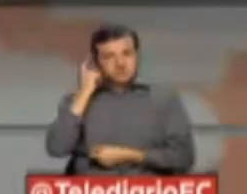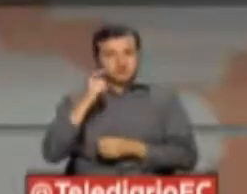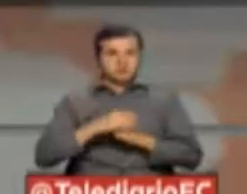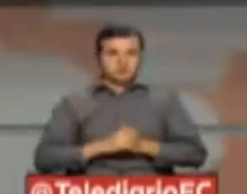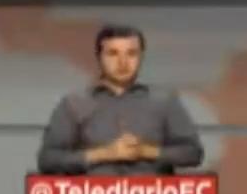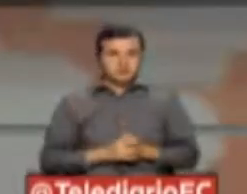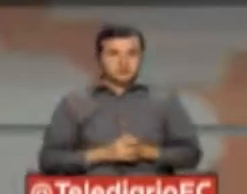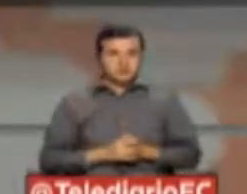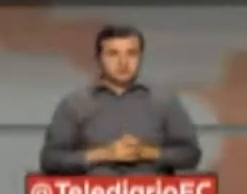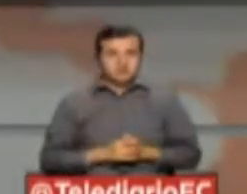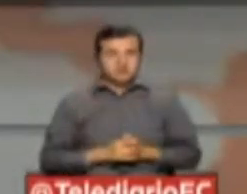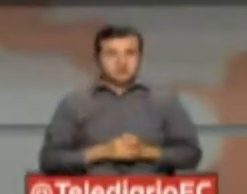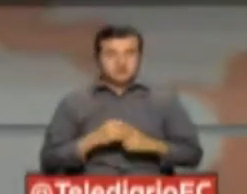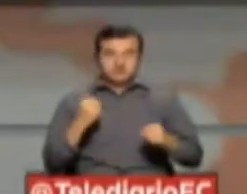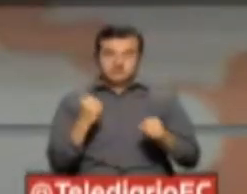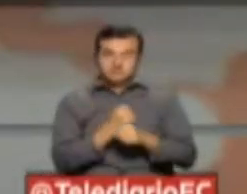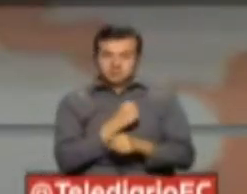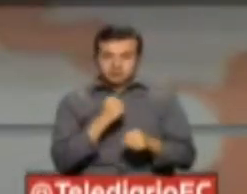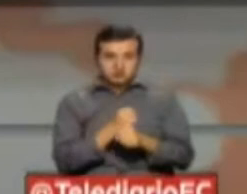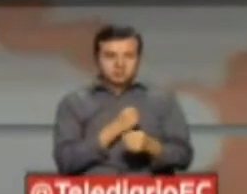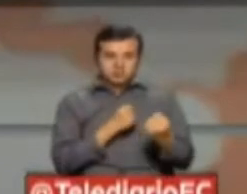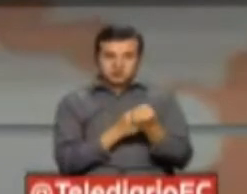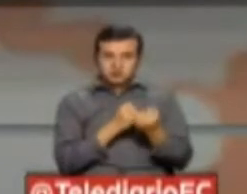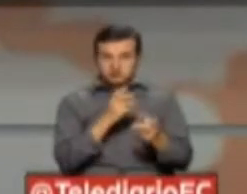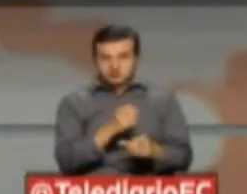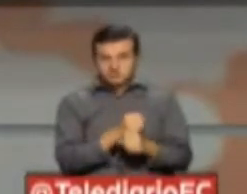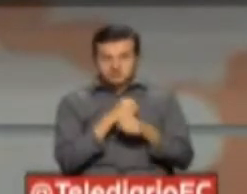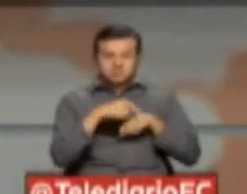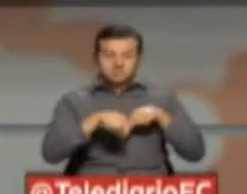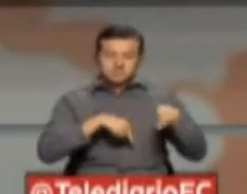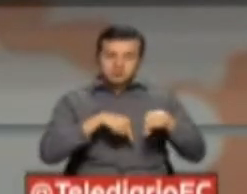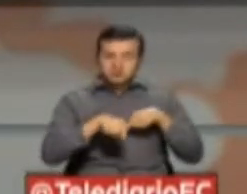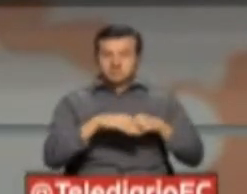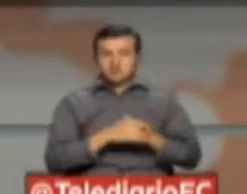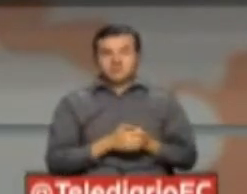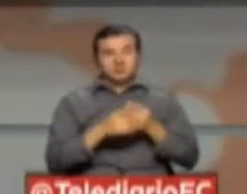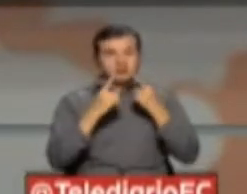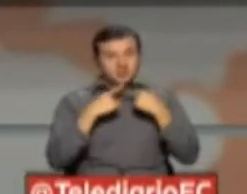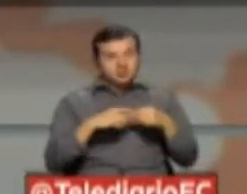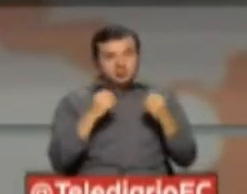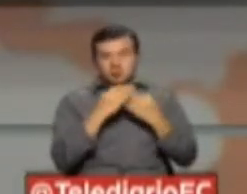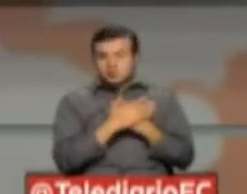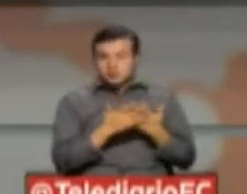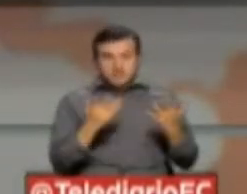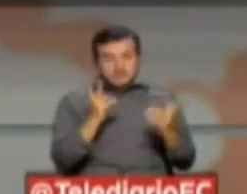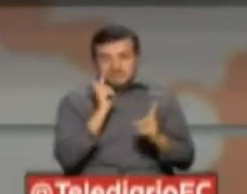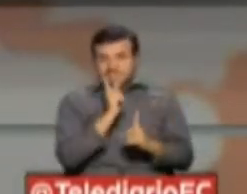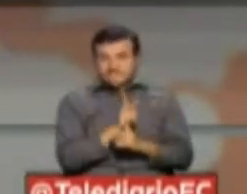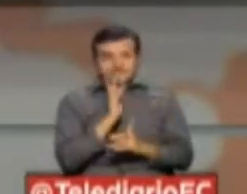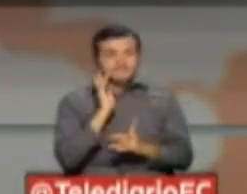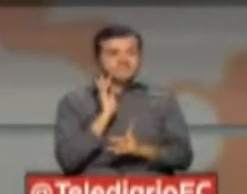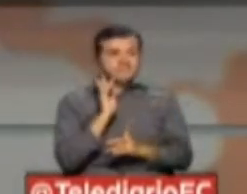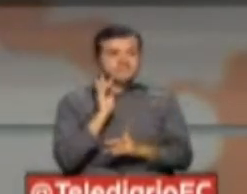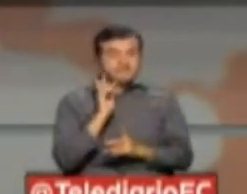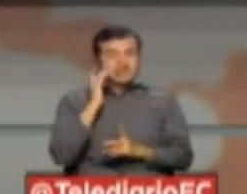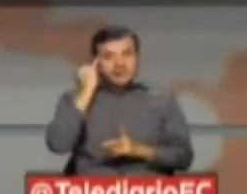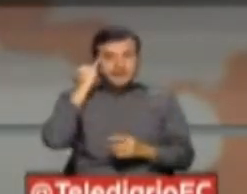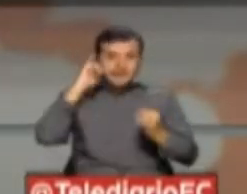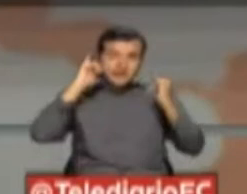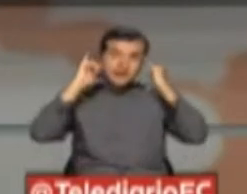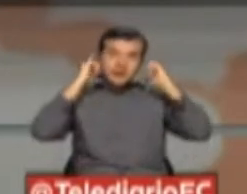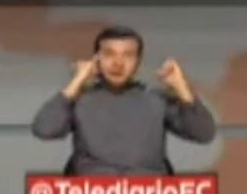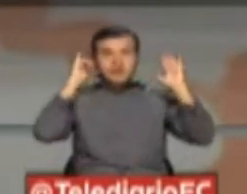y trabajar a favor de la seguridad vial porque reitero esto no se lo puede no nos podemos inventar